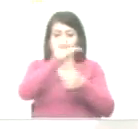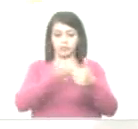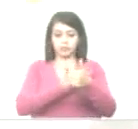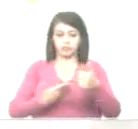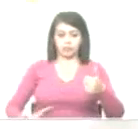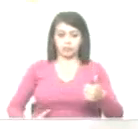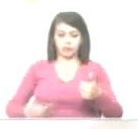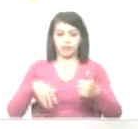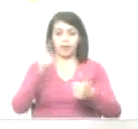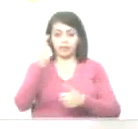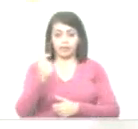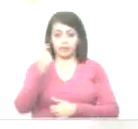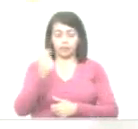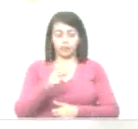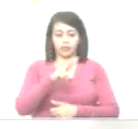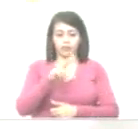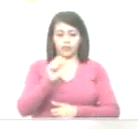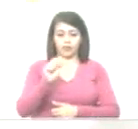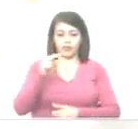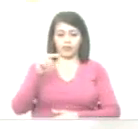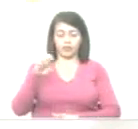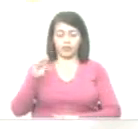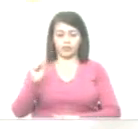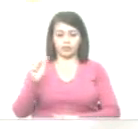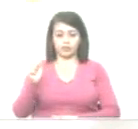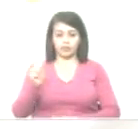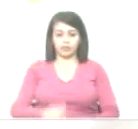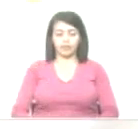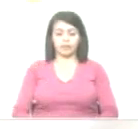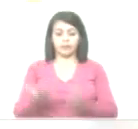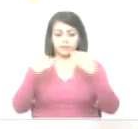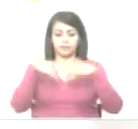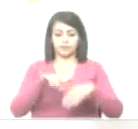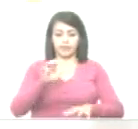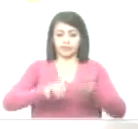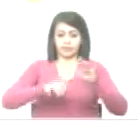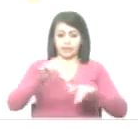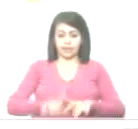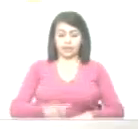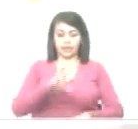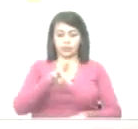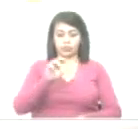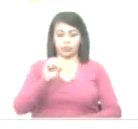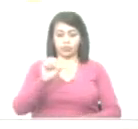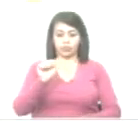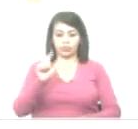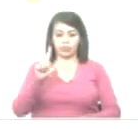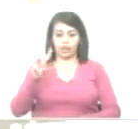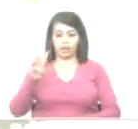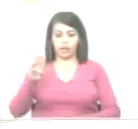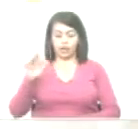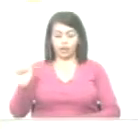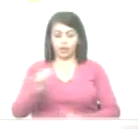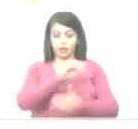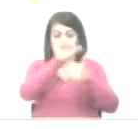vicepresidenta, diputada Vanessa Yunet Montero López, la secretaria Rosalba Gil Pacheco,